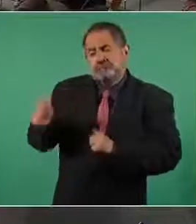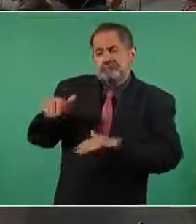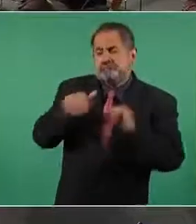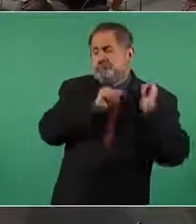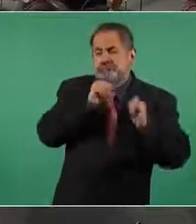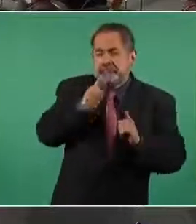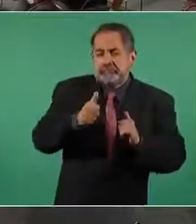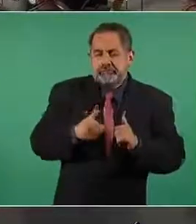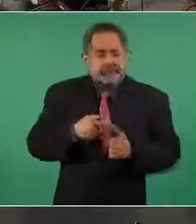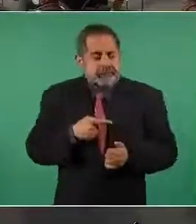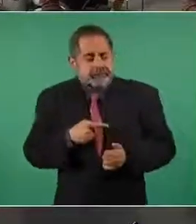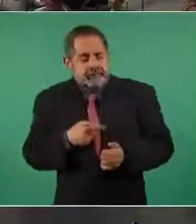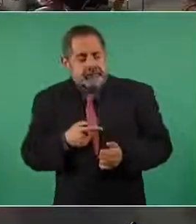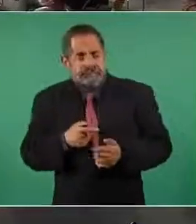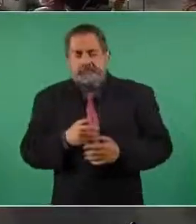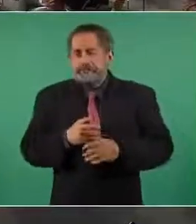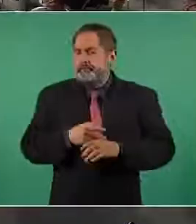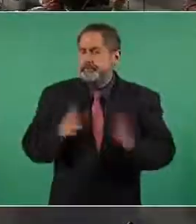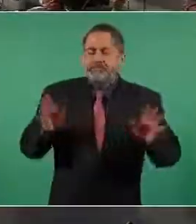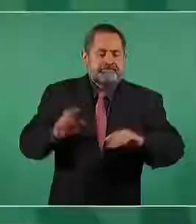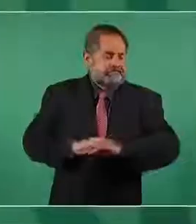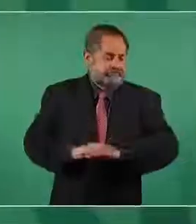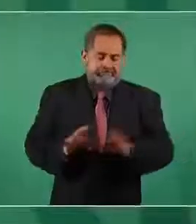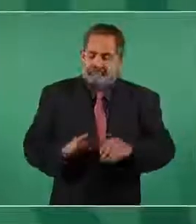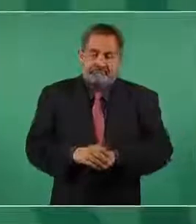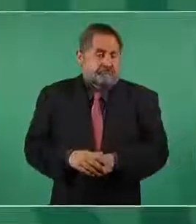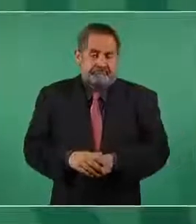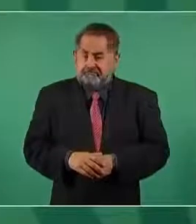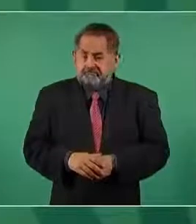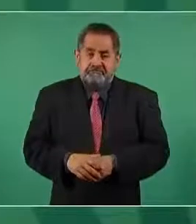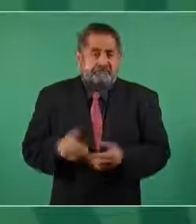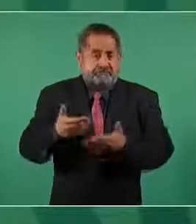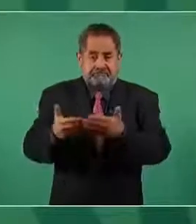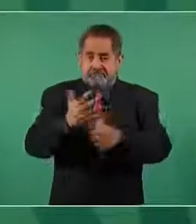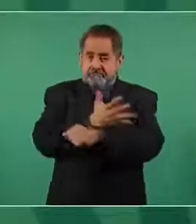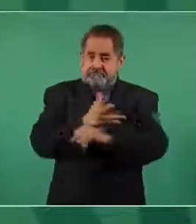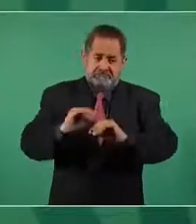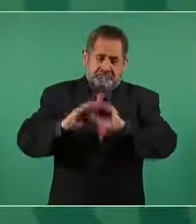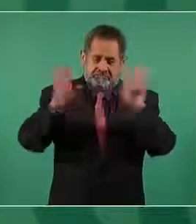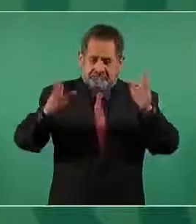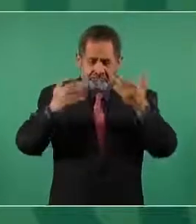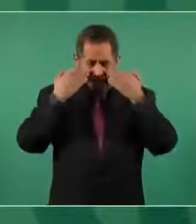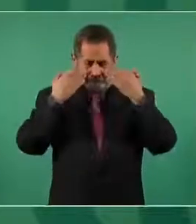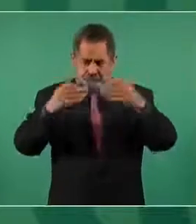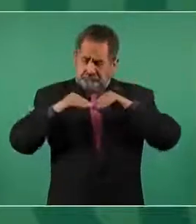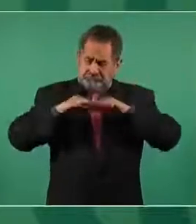Como ahora todo se transparenta, no se oculta nada,